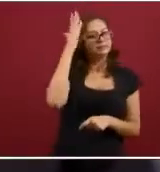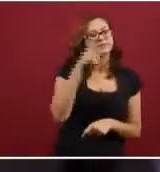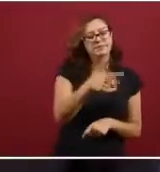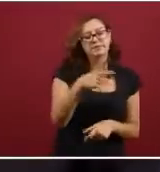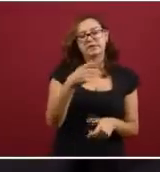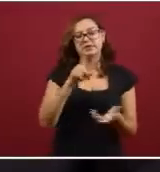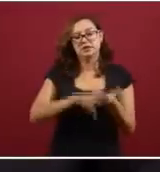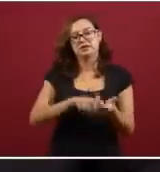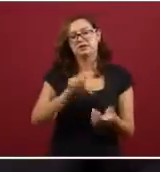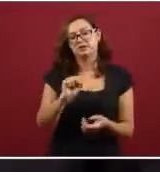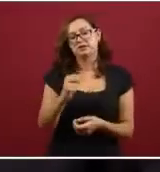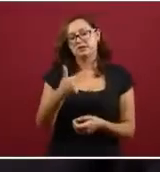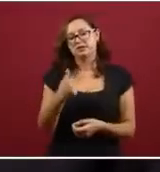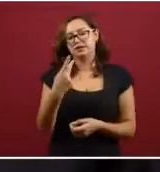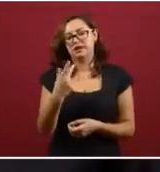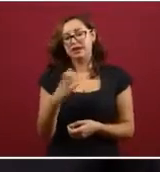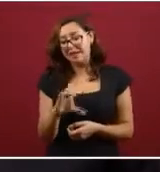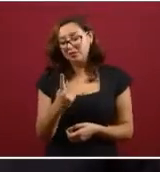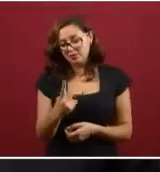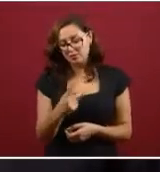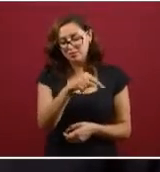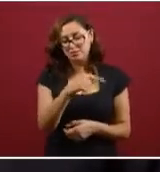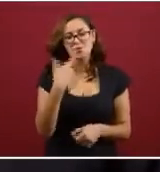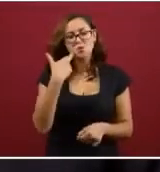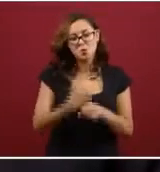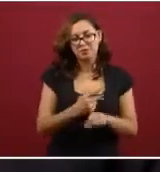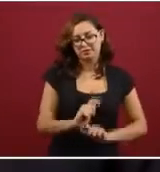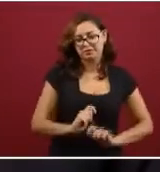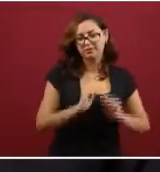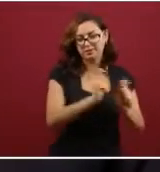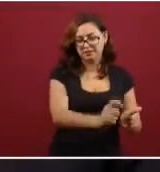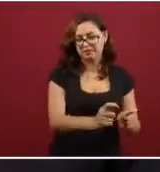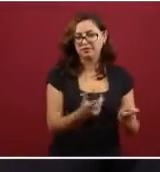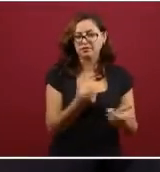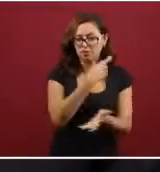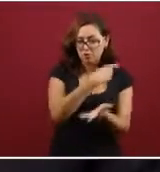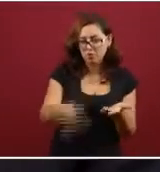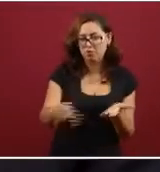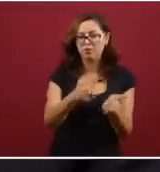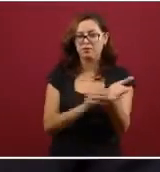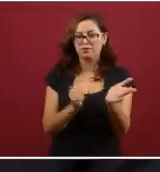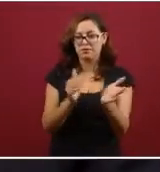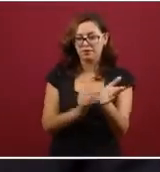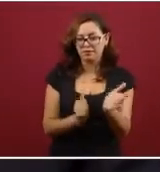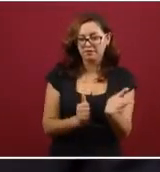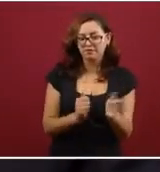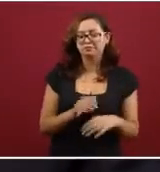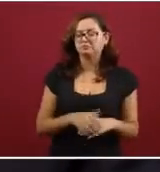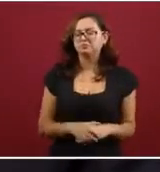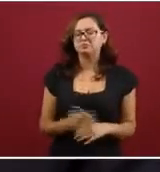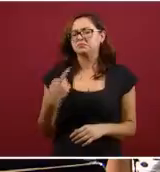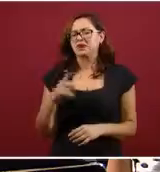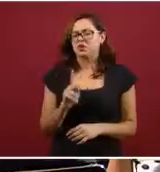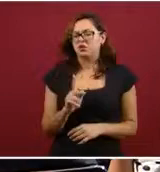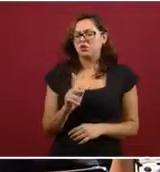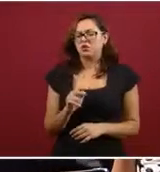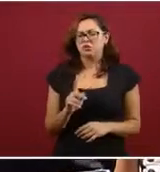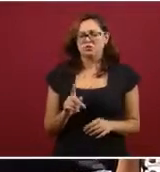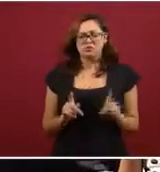los elementos. Entonces, no es diferencias o no había diferencias